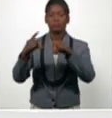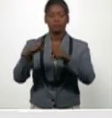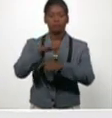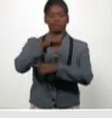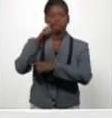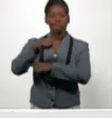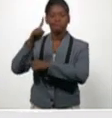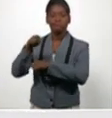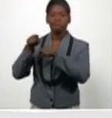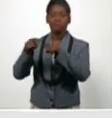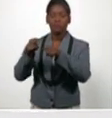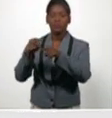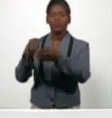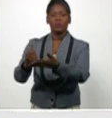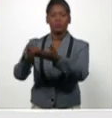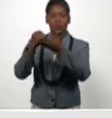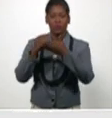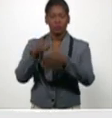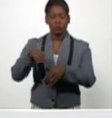esta pandemia en Cuba,